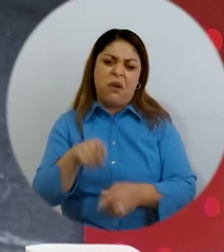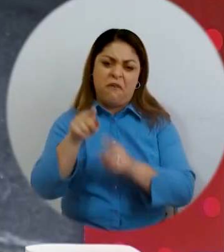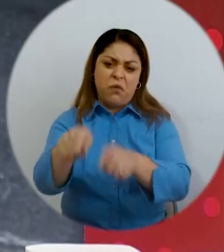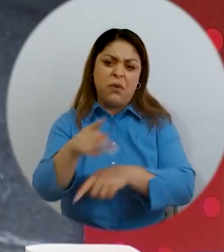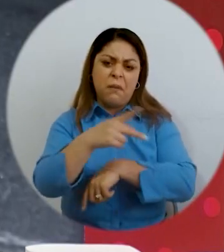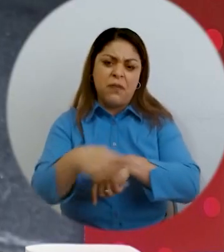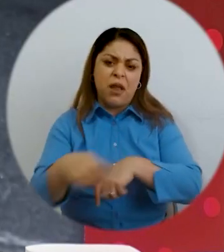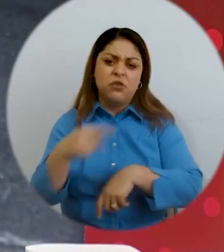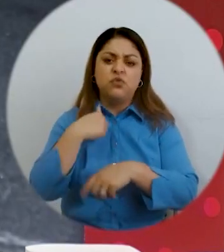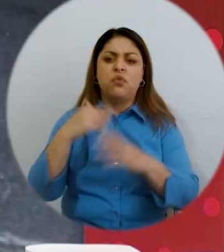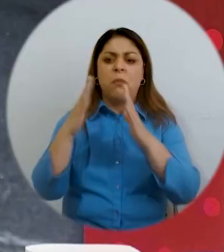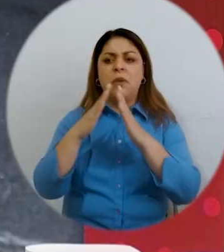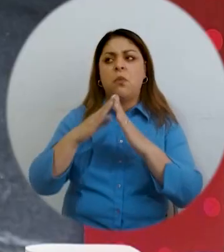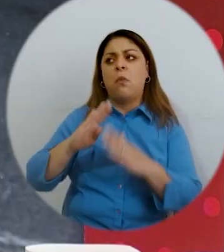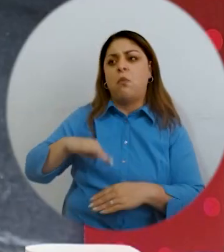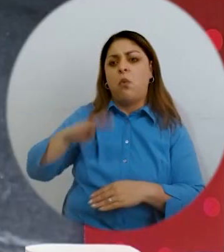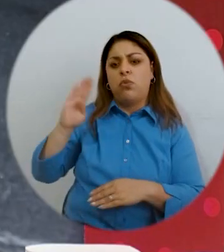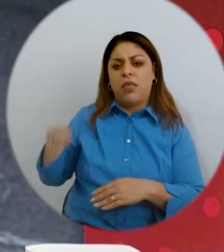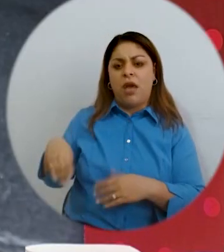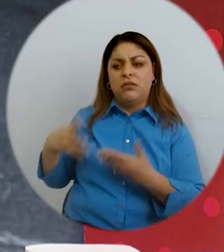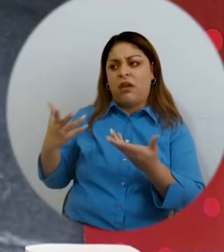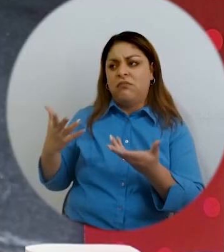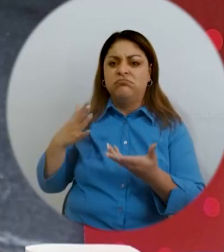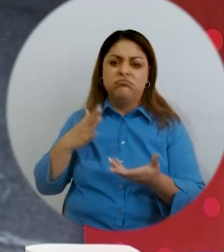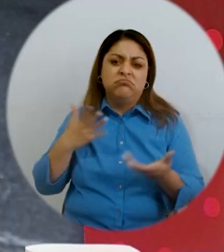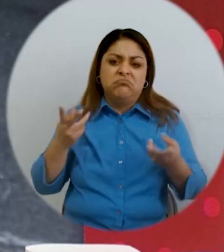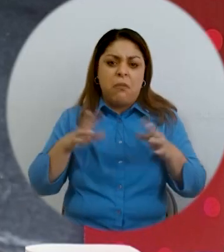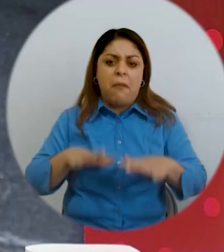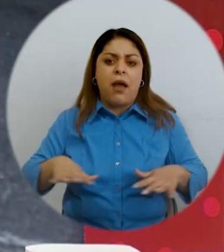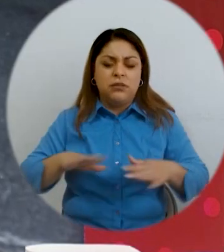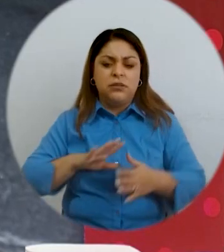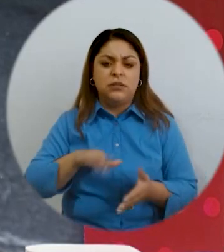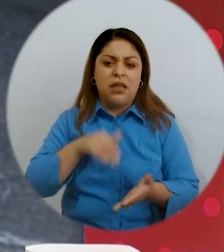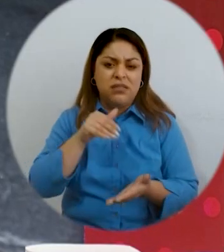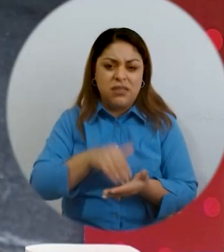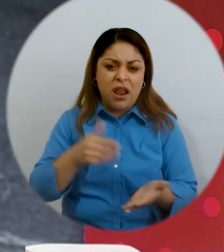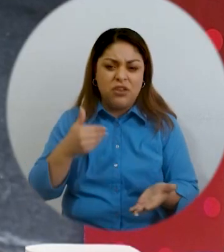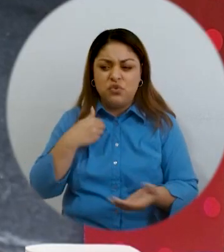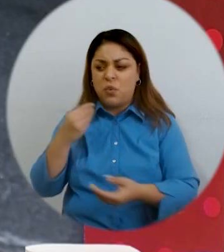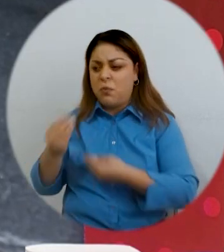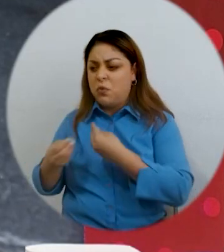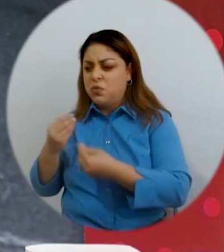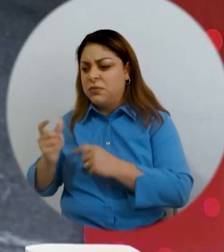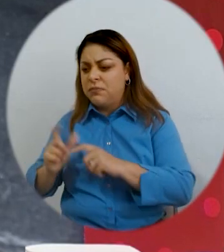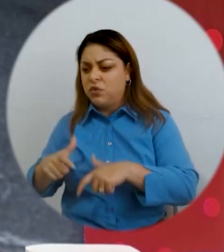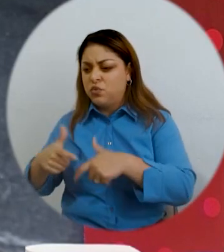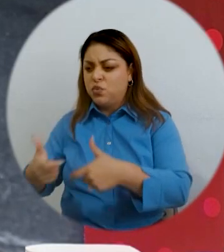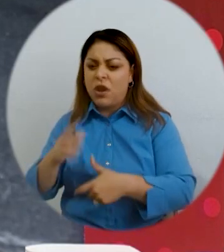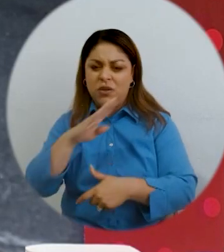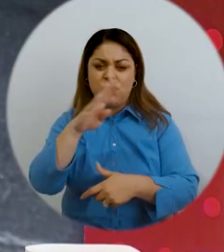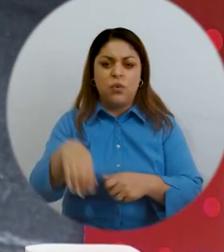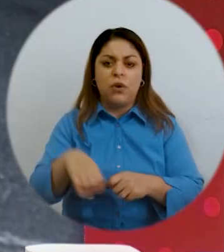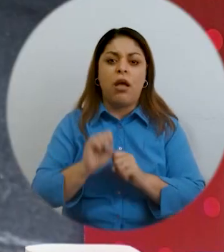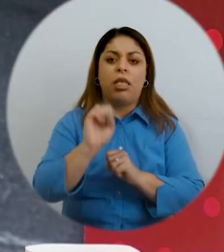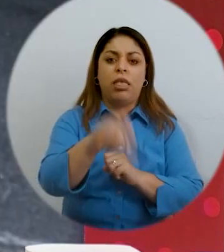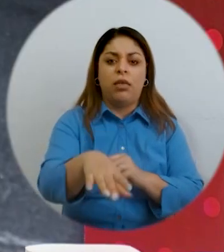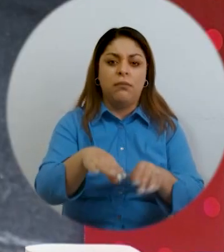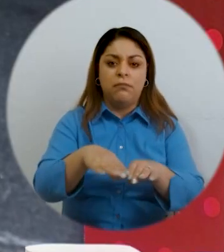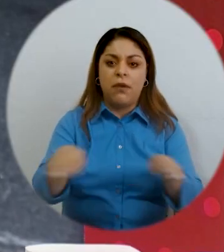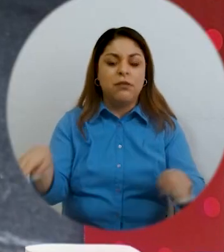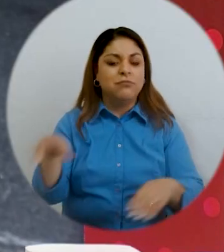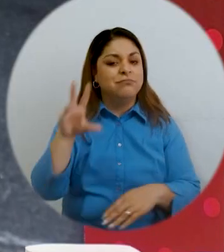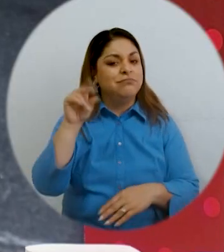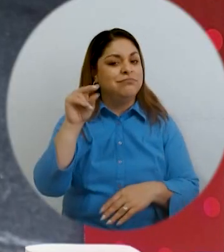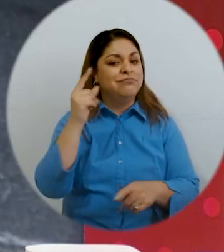yo vivo aquí en la montaña más alta del Valle Central y lo que yo produzca de basura nunca va a llegar al mar, y no es